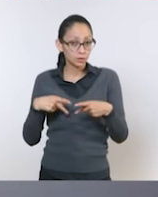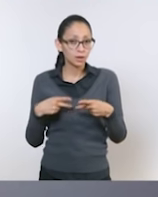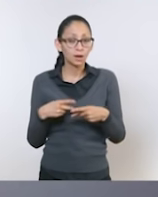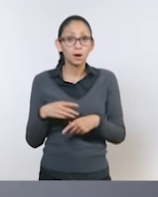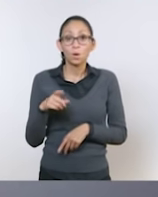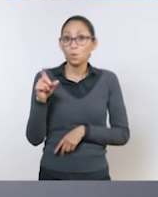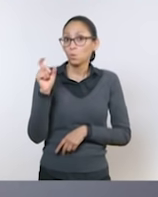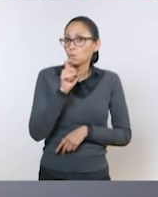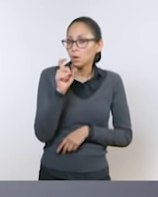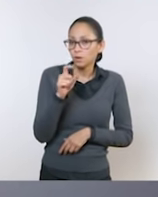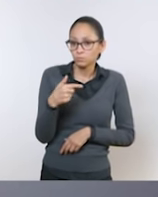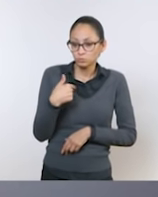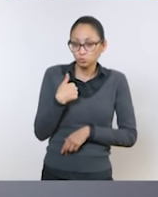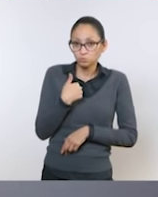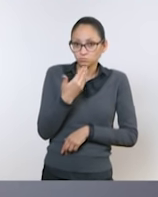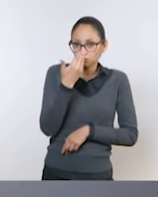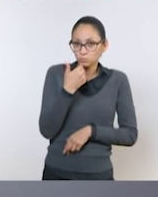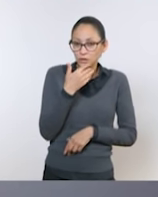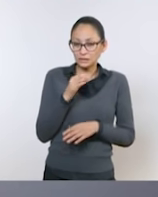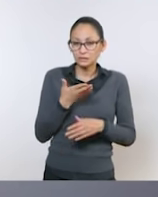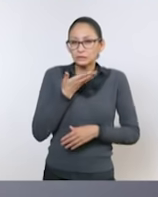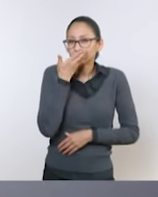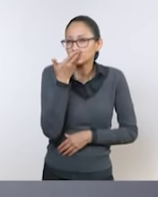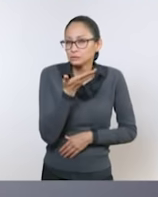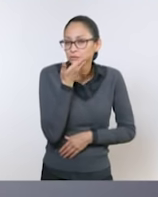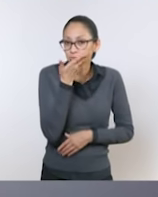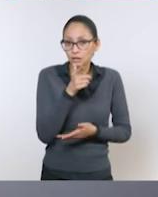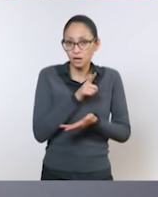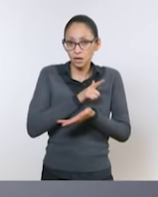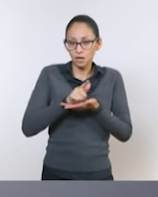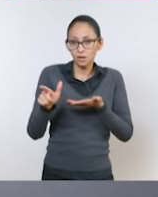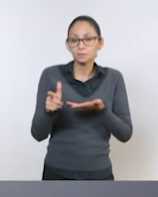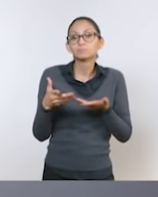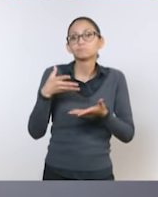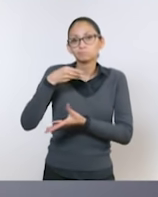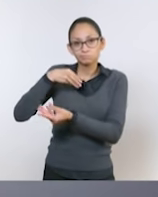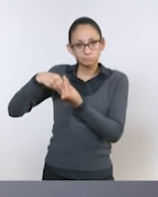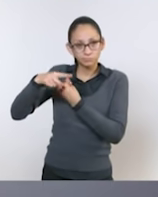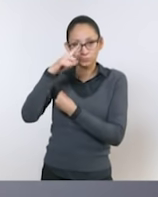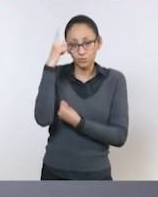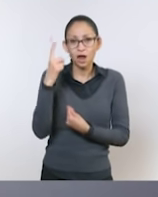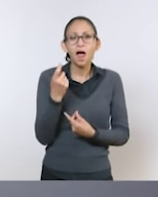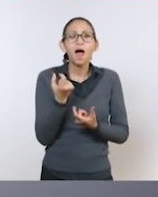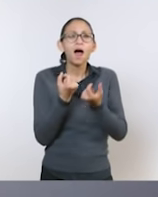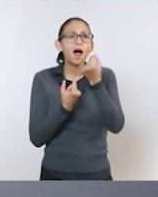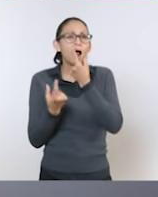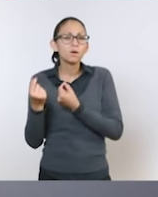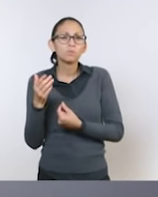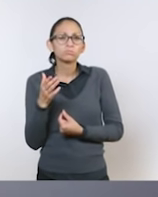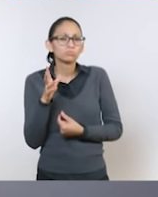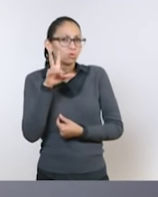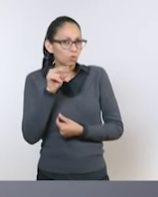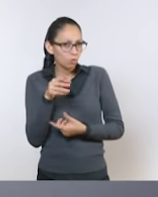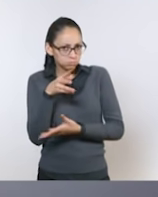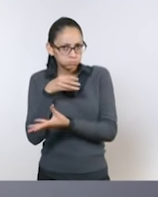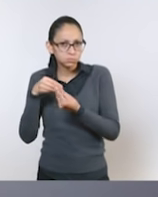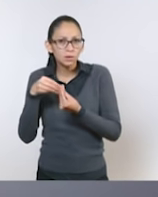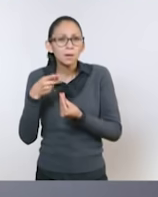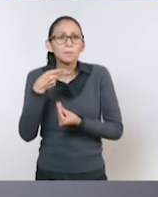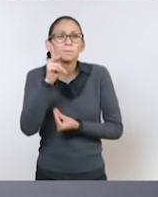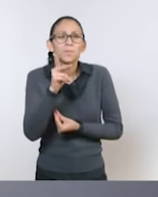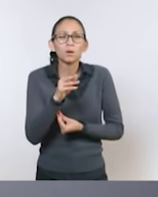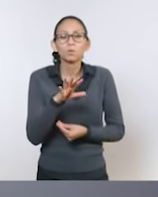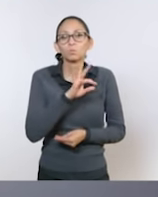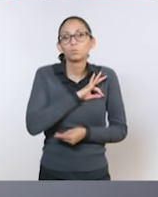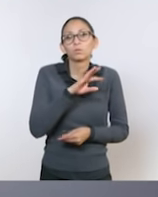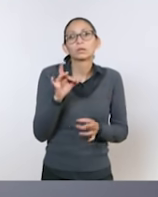de persona a persona si no tenemos los hábitos de higiene adecuados. Otras que no se contagian